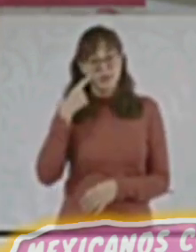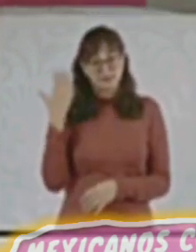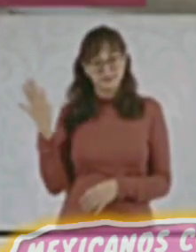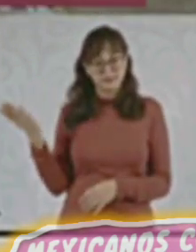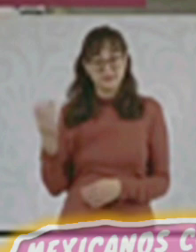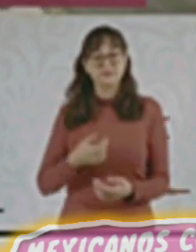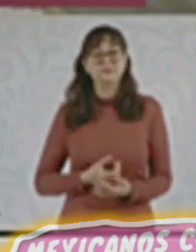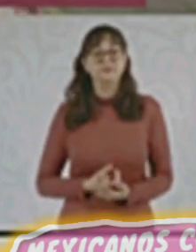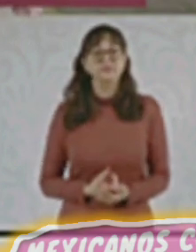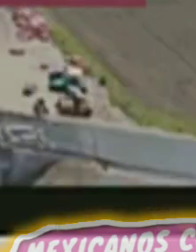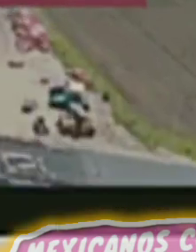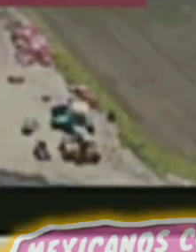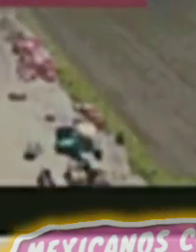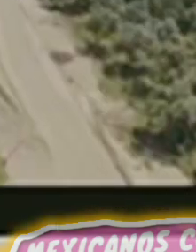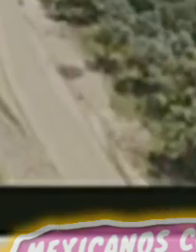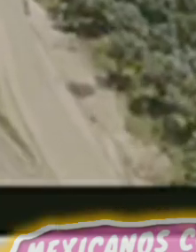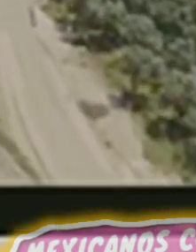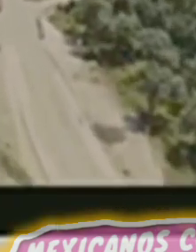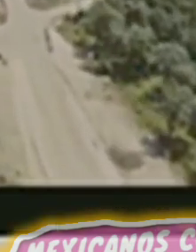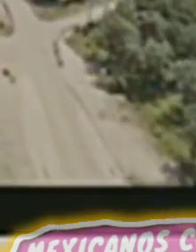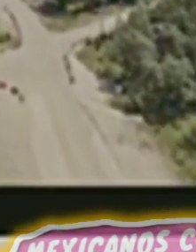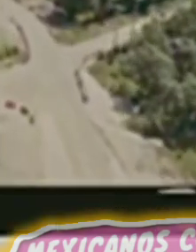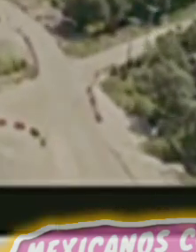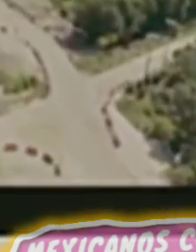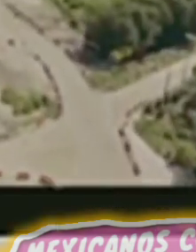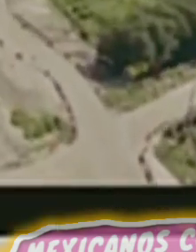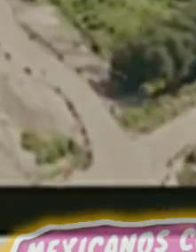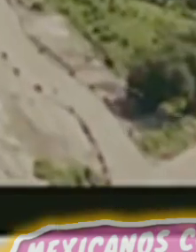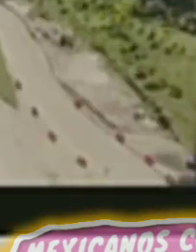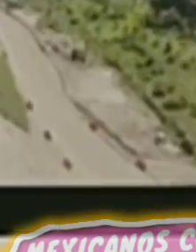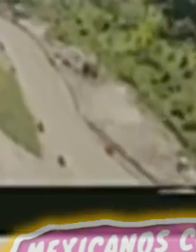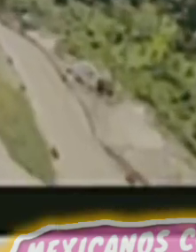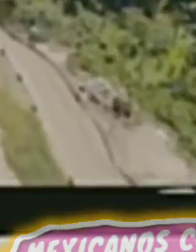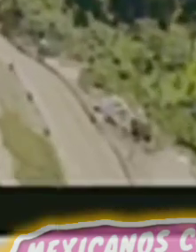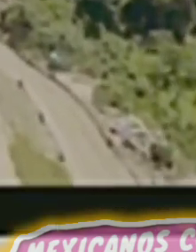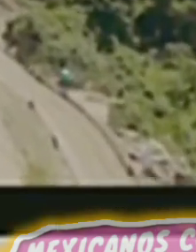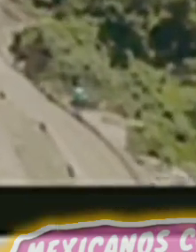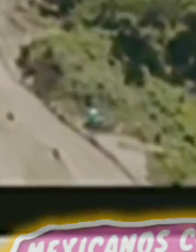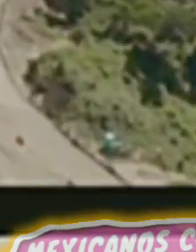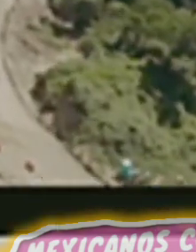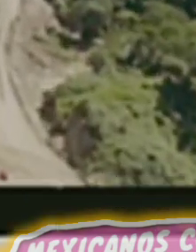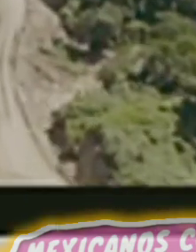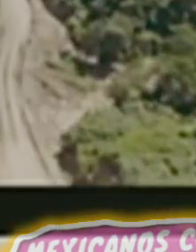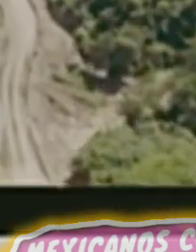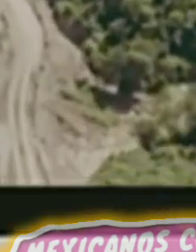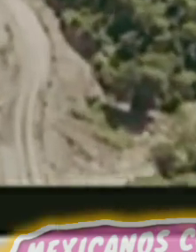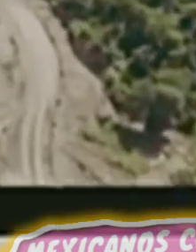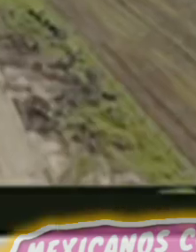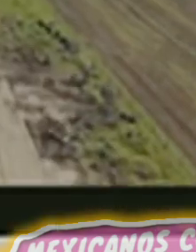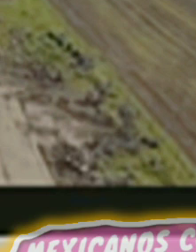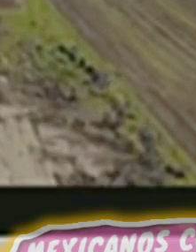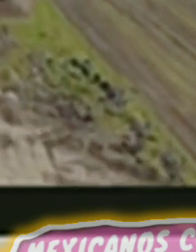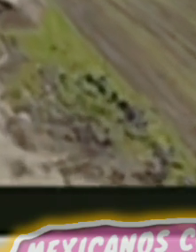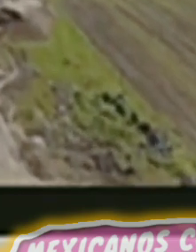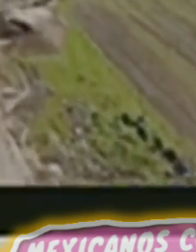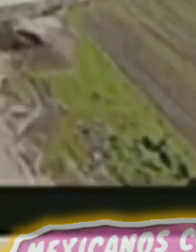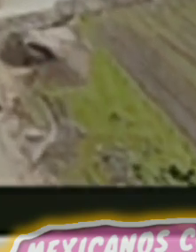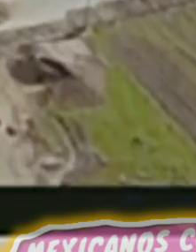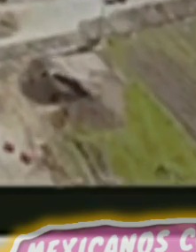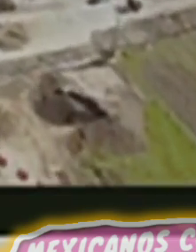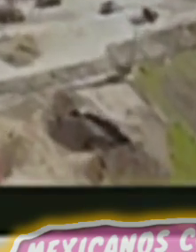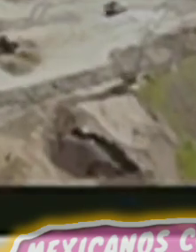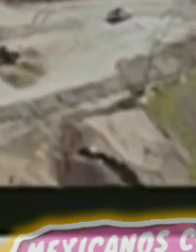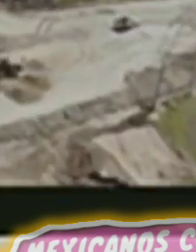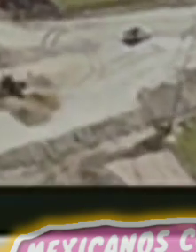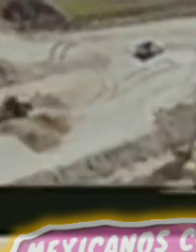Aquí tenemos 8 puentes, un ramal, 3 estructuras de cruce y 2 entronques. En este caso,